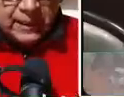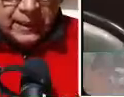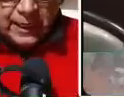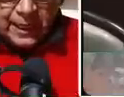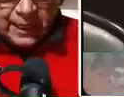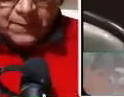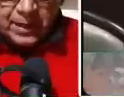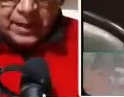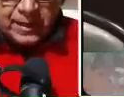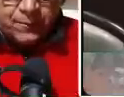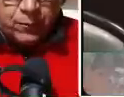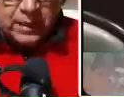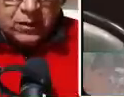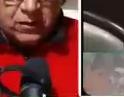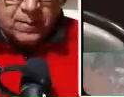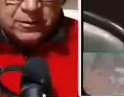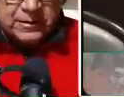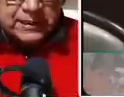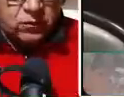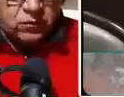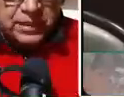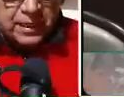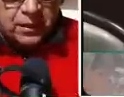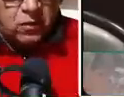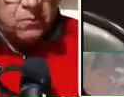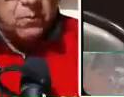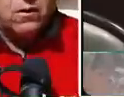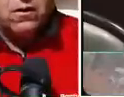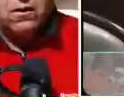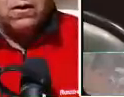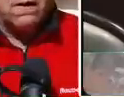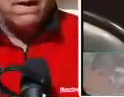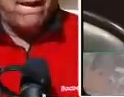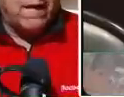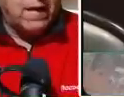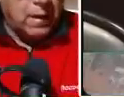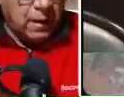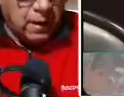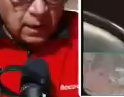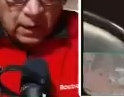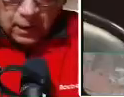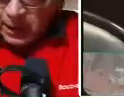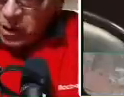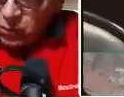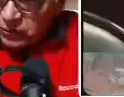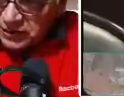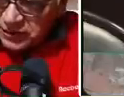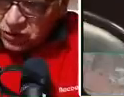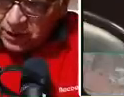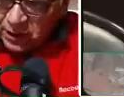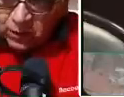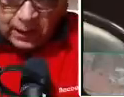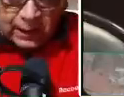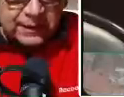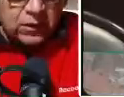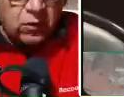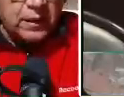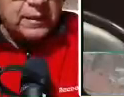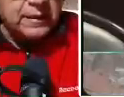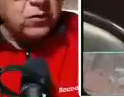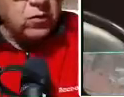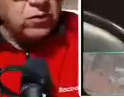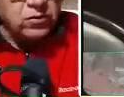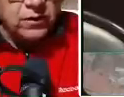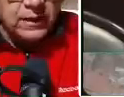vamos a ir a la Cámara de Diputados, vamos a escuchar cómo la oposición enloquece con